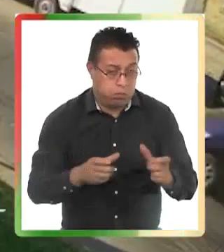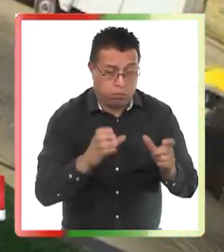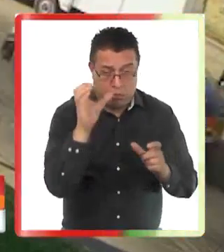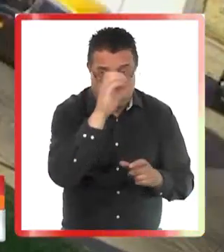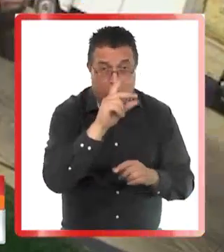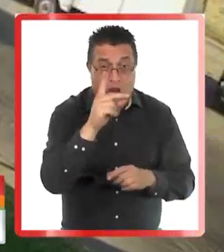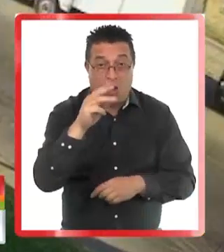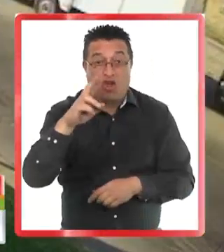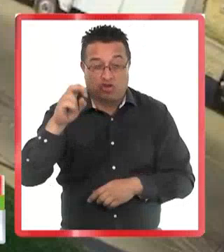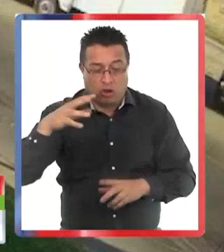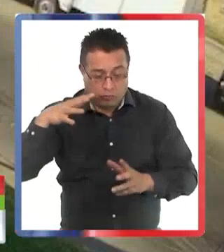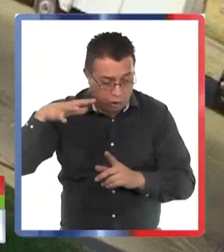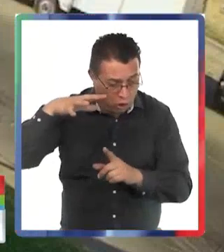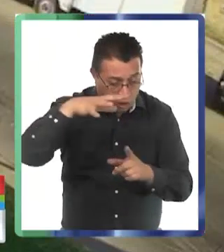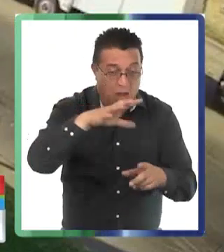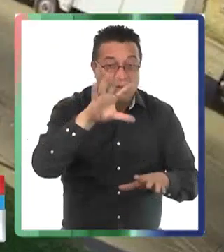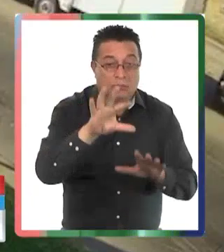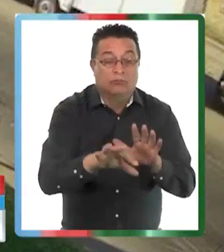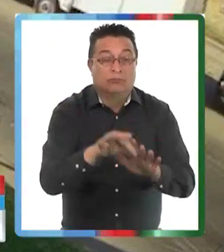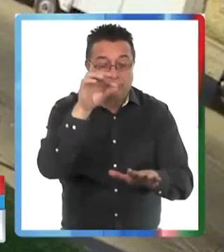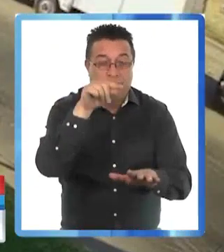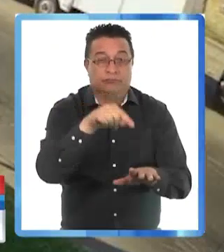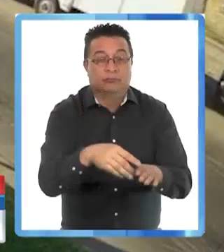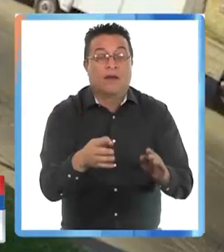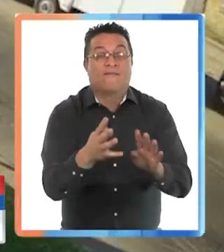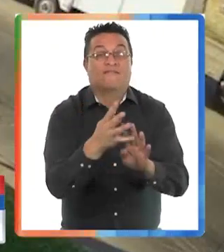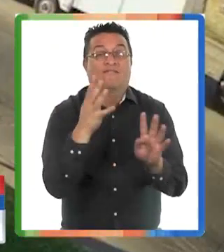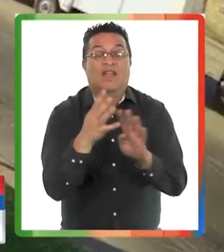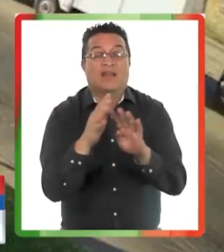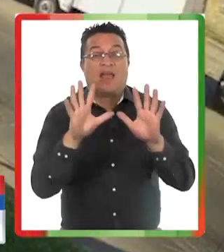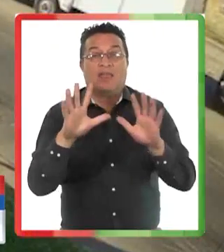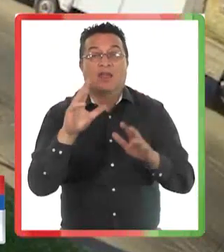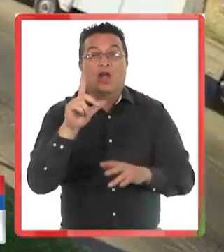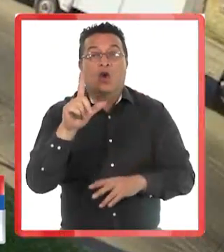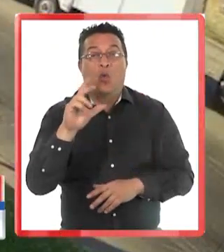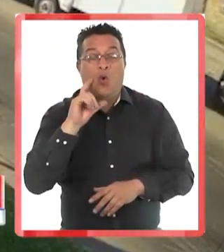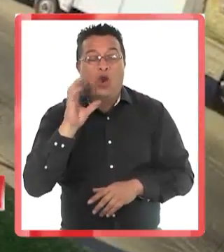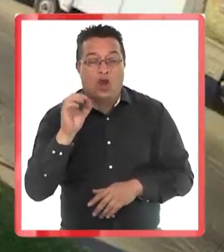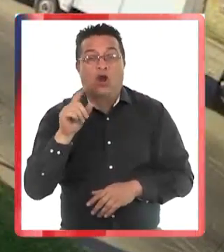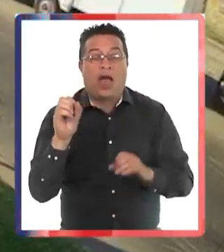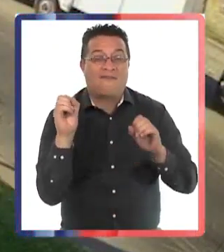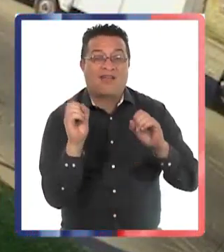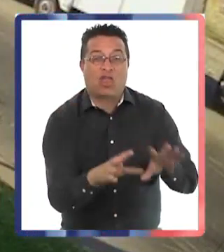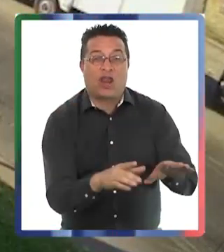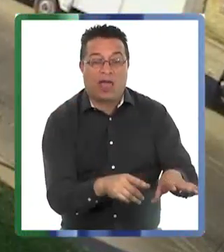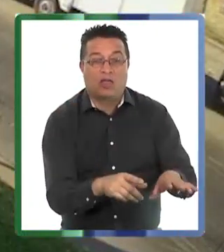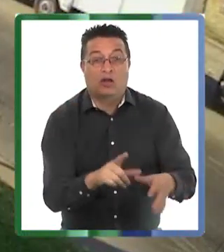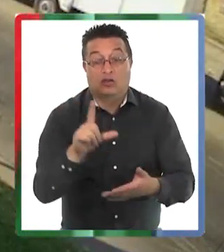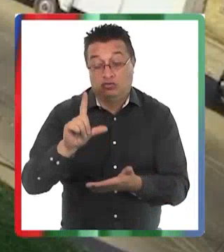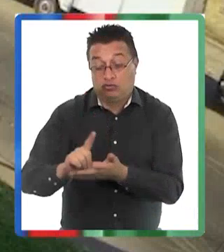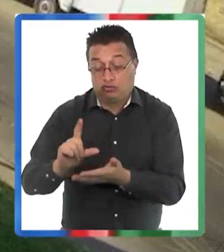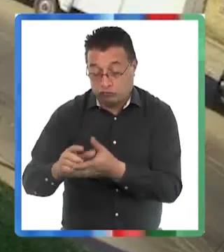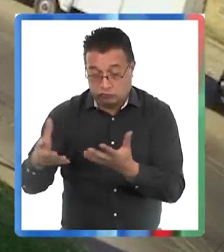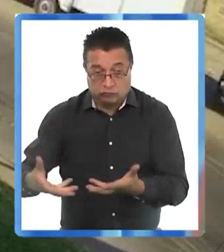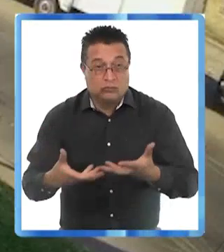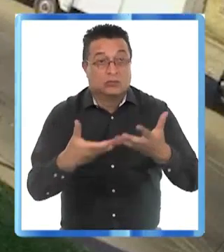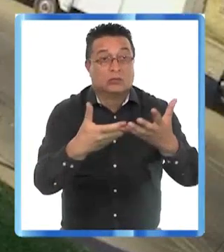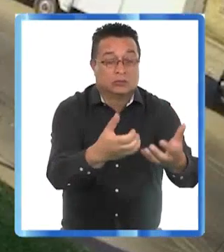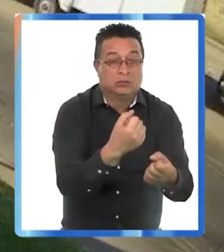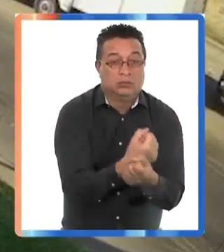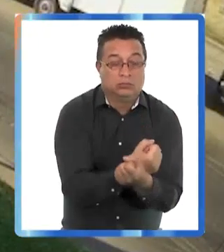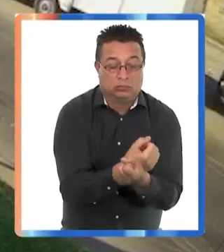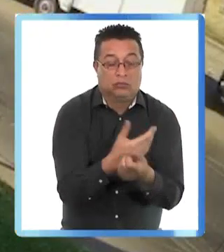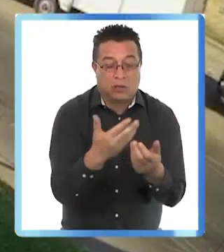activó un plan de búsqueda incluso con drones que permitió encontrar a la bebé en la feria 10 de junio, donde fue abandonada. Los locatarios